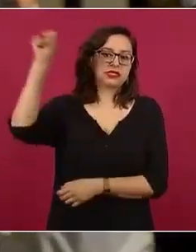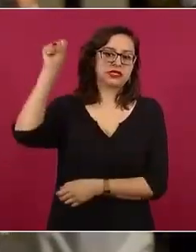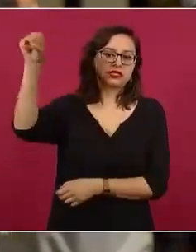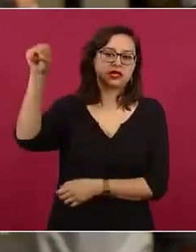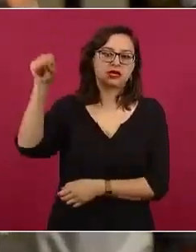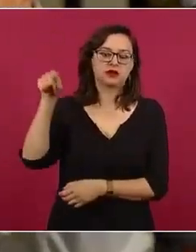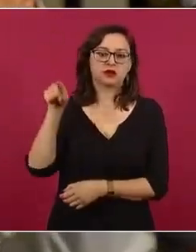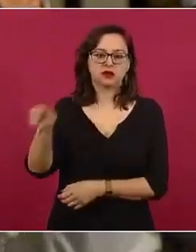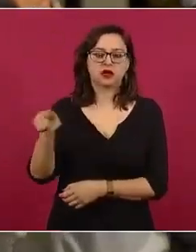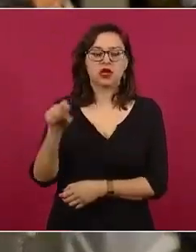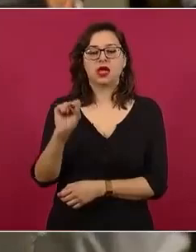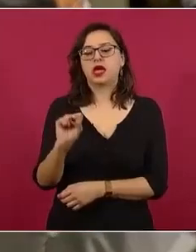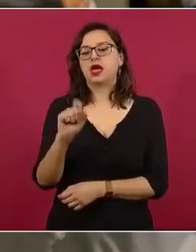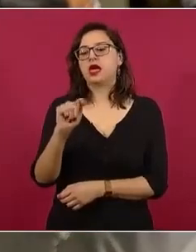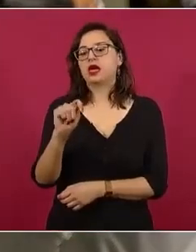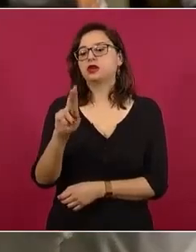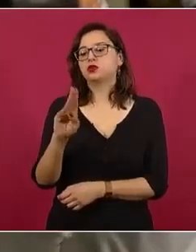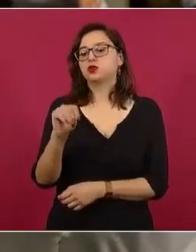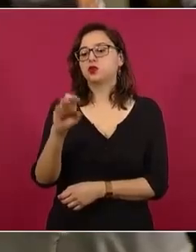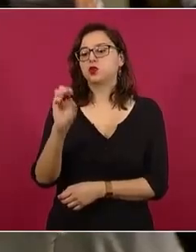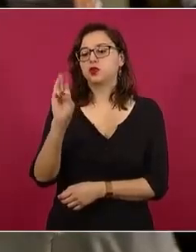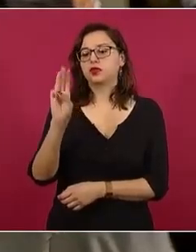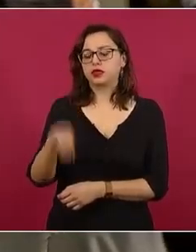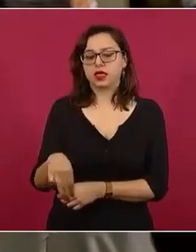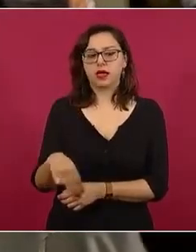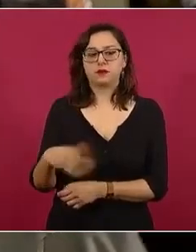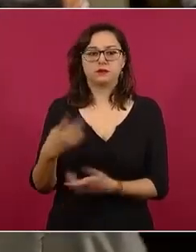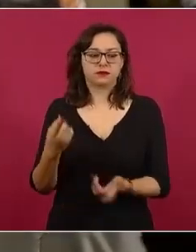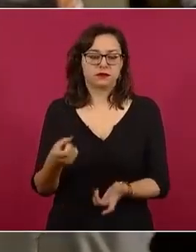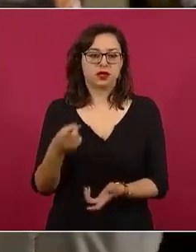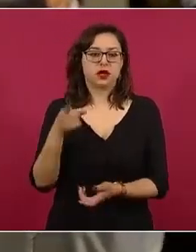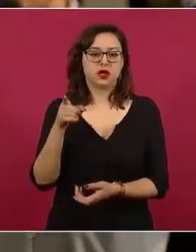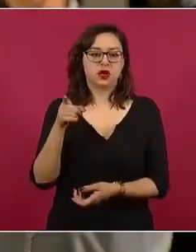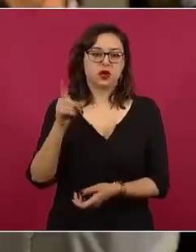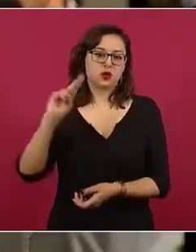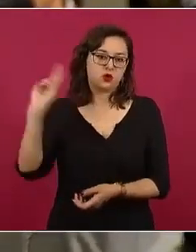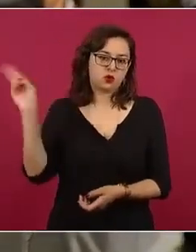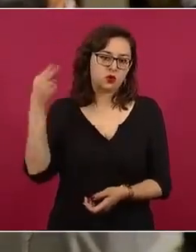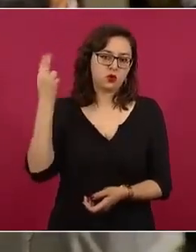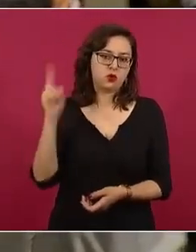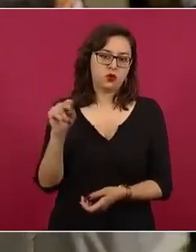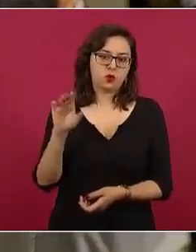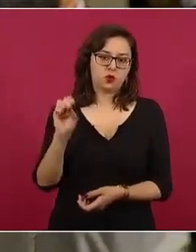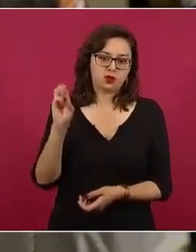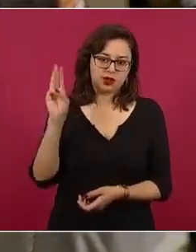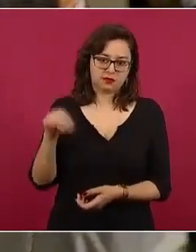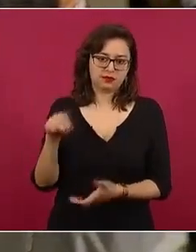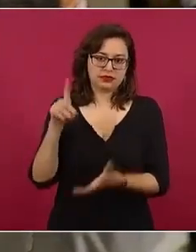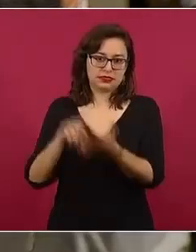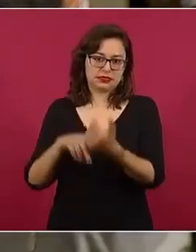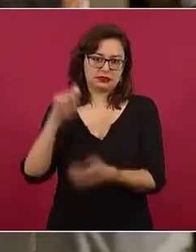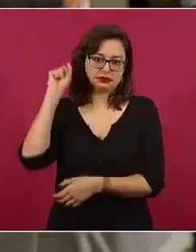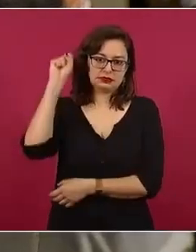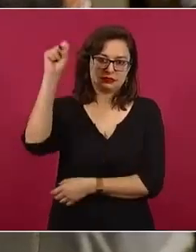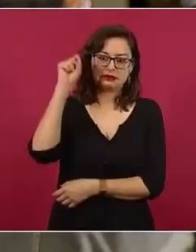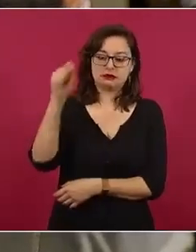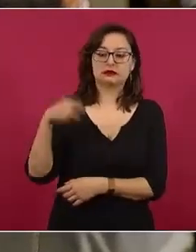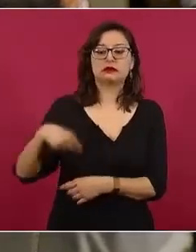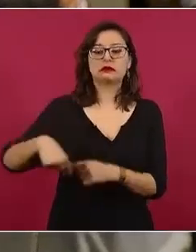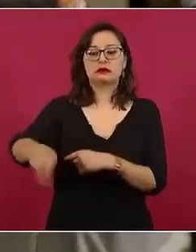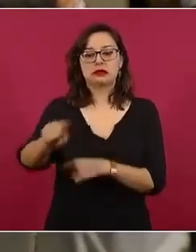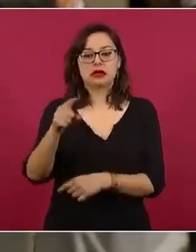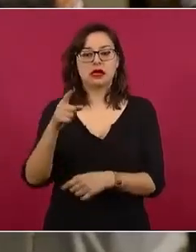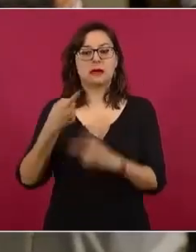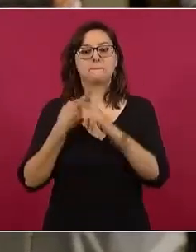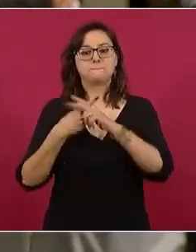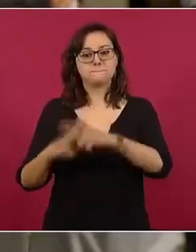de afiliados, el STUNAM, el Sindicato Único de Trabajadores de la Universidad Nacional Autónoma de México. Quería preguntarle sobre qué